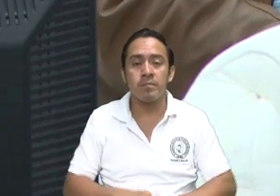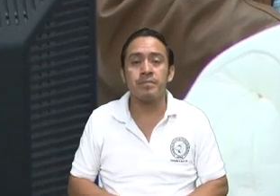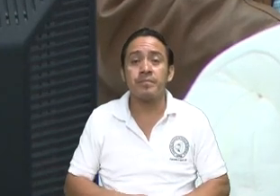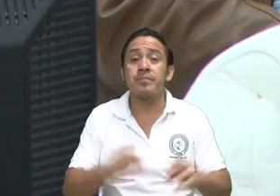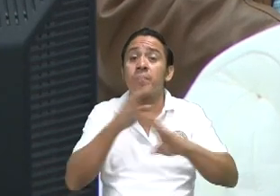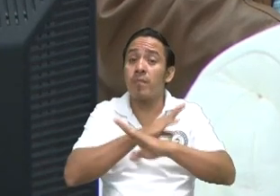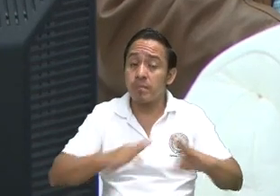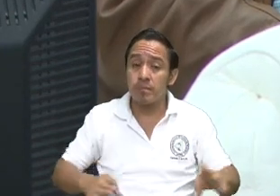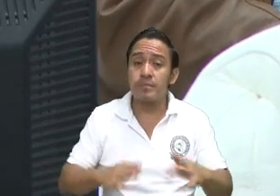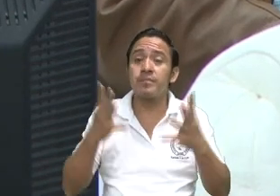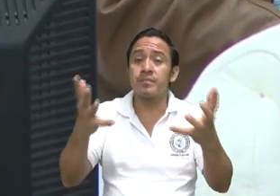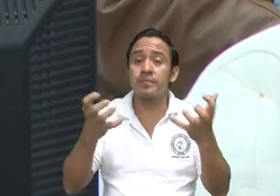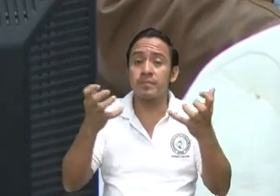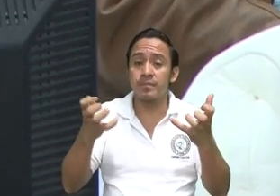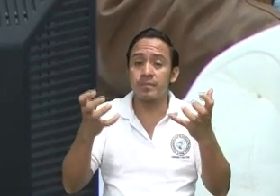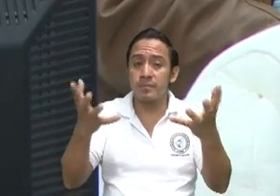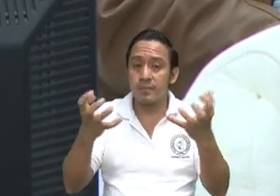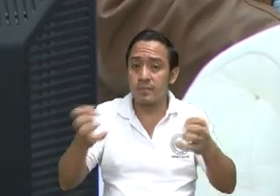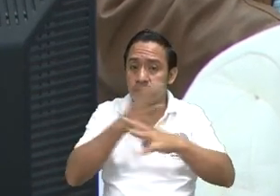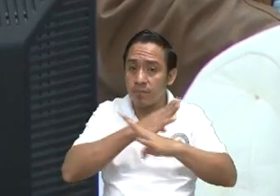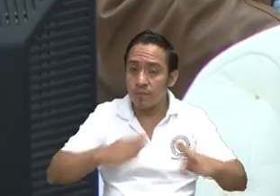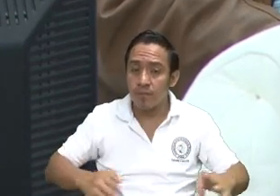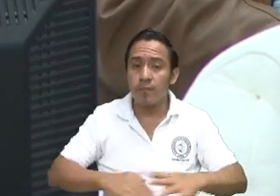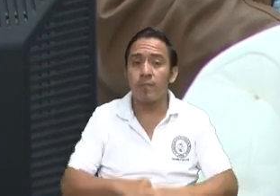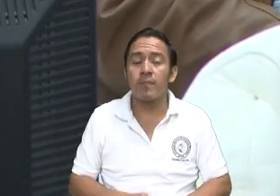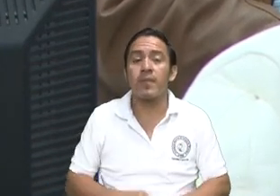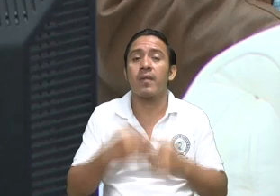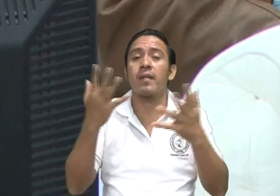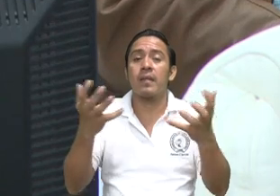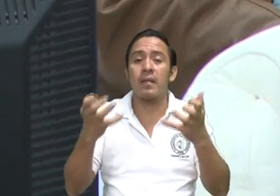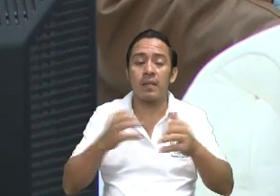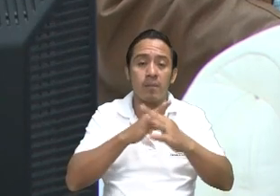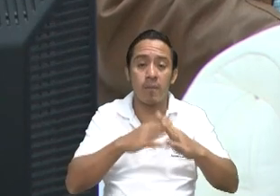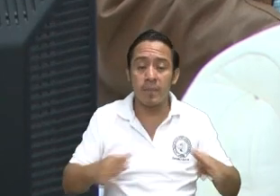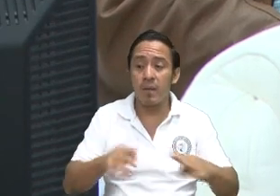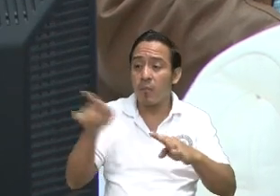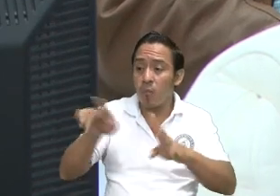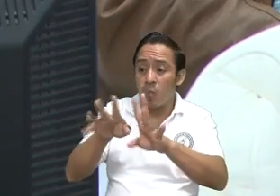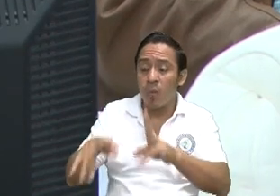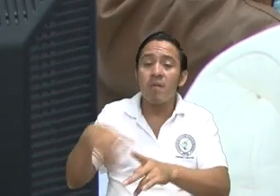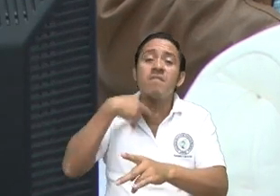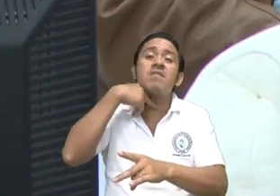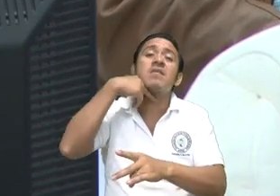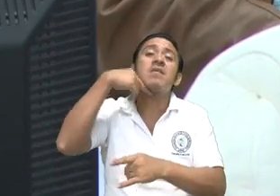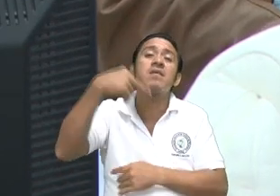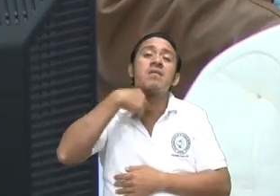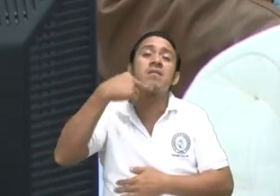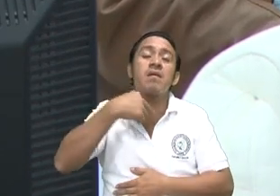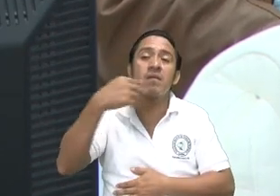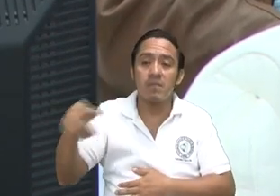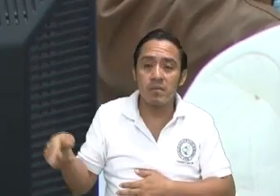paz, queremos la paz, queremos la paz, gritaban estas madres. Sin embargo,